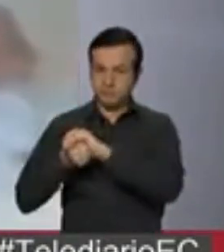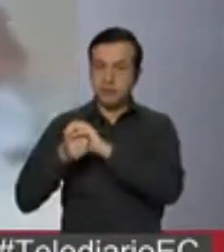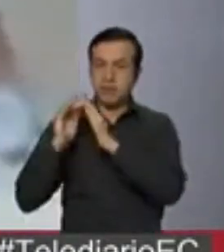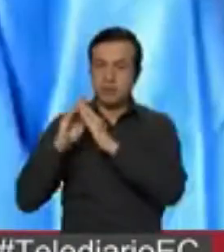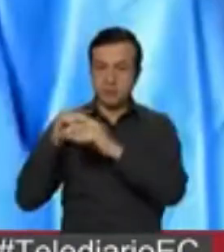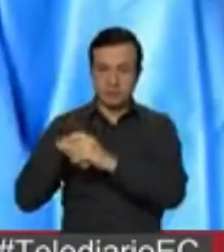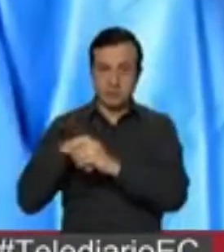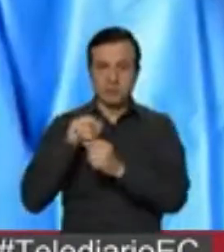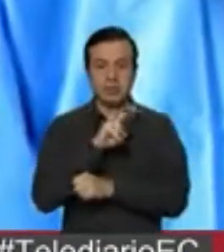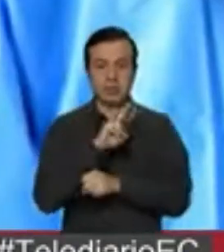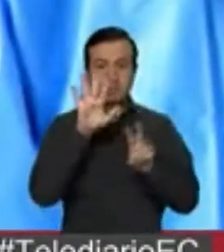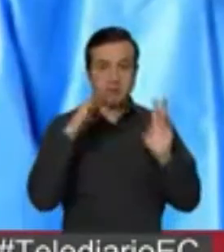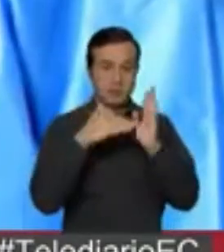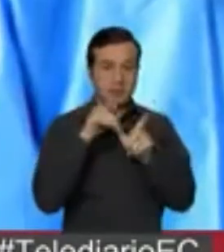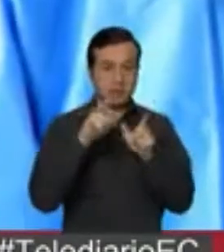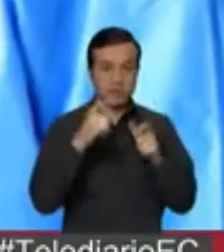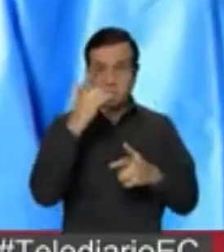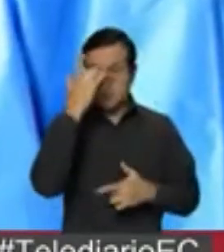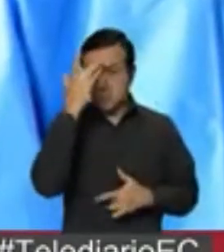casos fueron descartados,